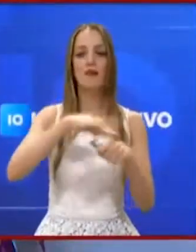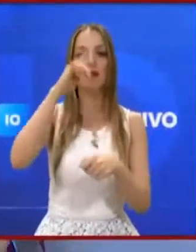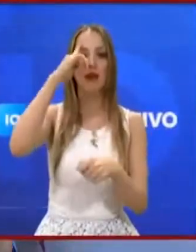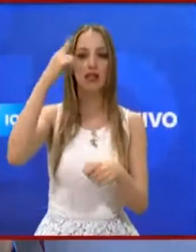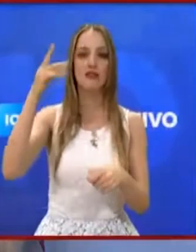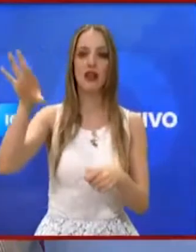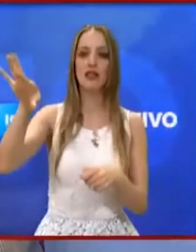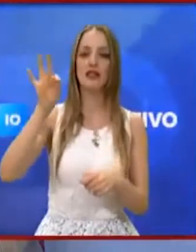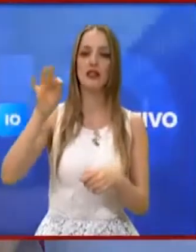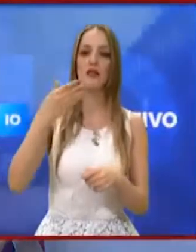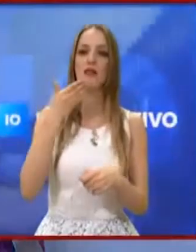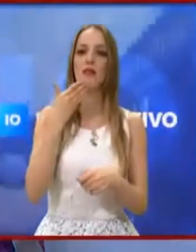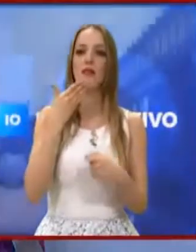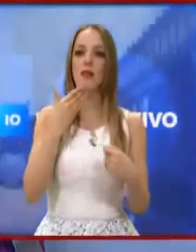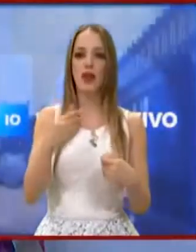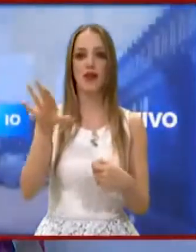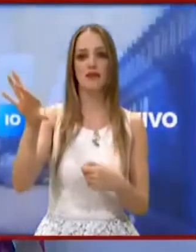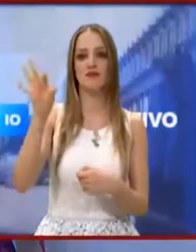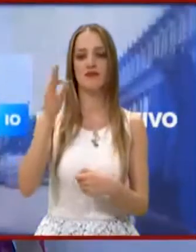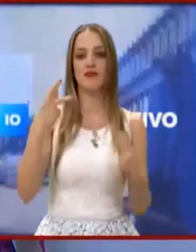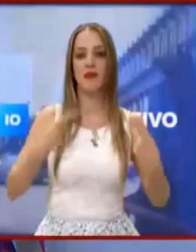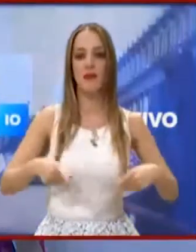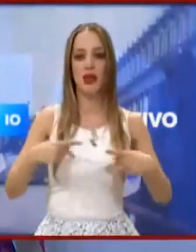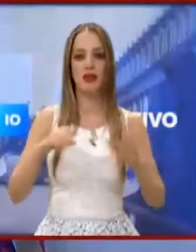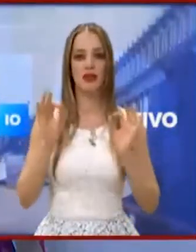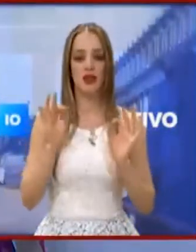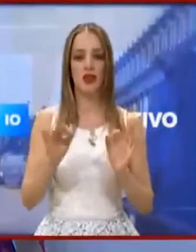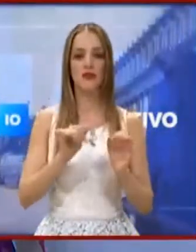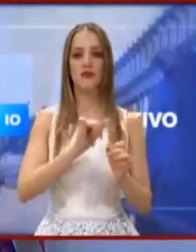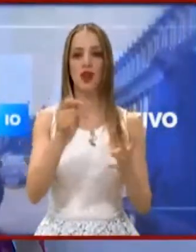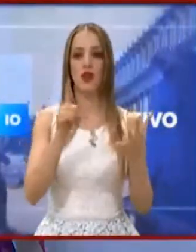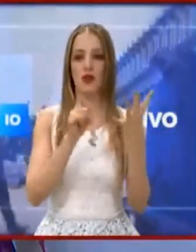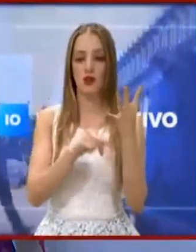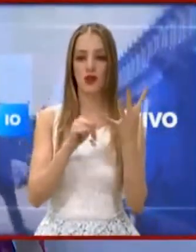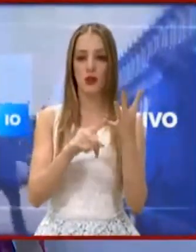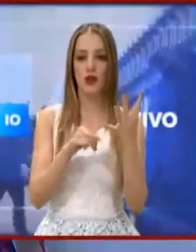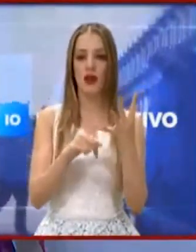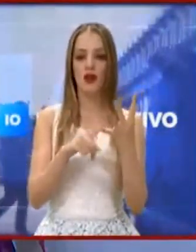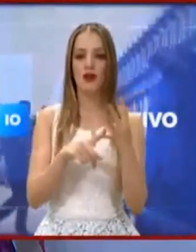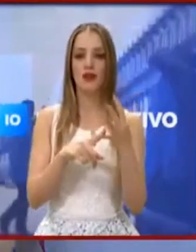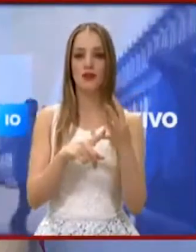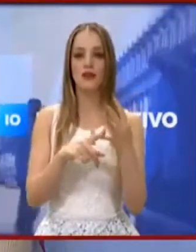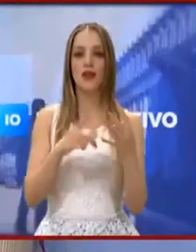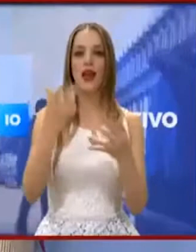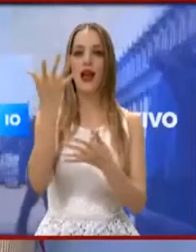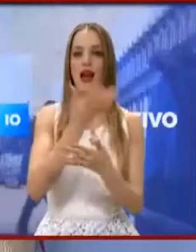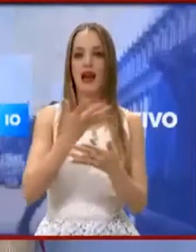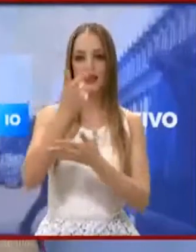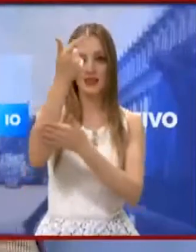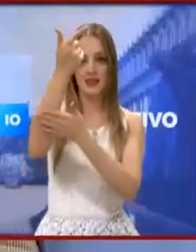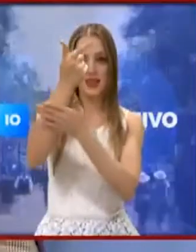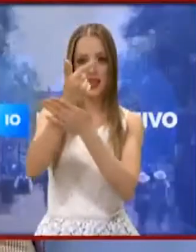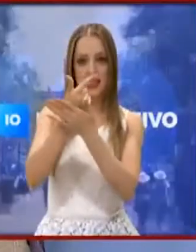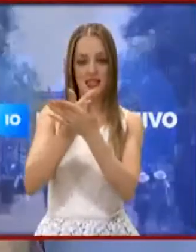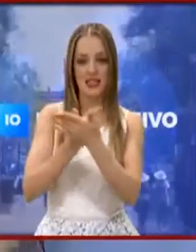muy bien a esa persona con la que quieres estar. Y el cuarto punto, haz una lista de lo